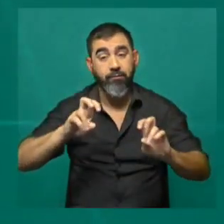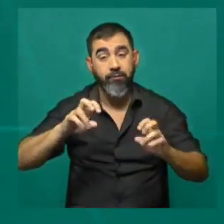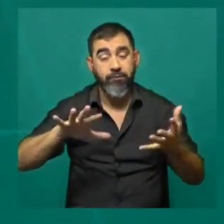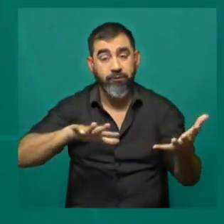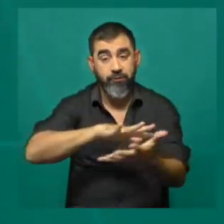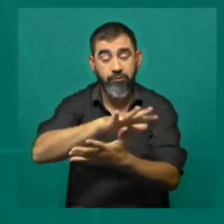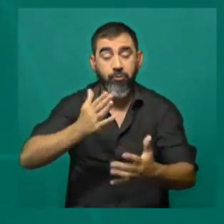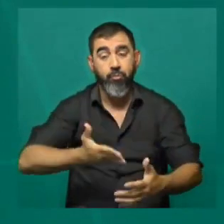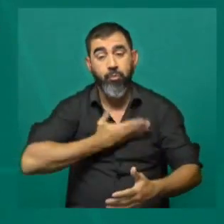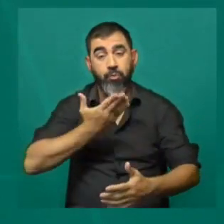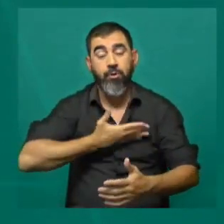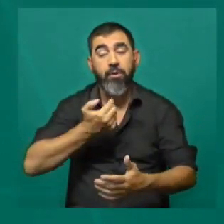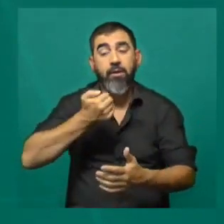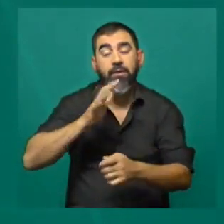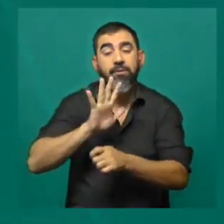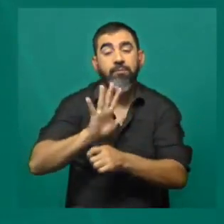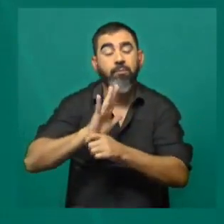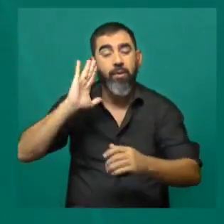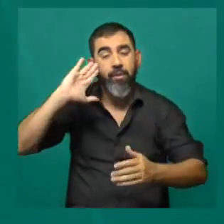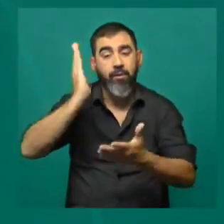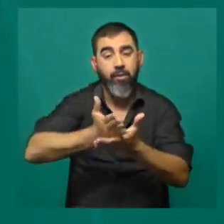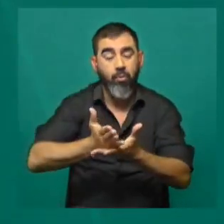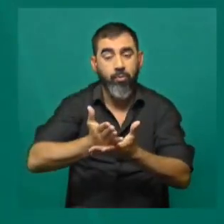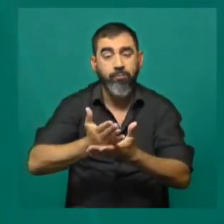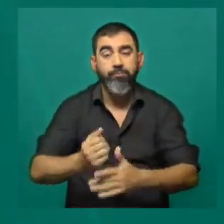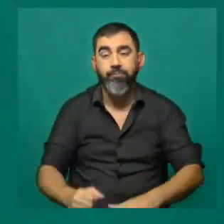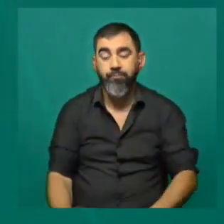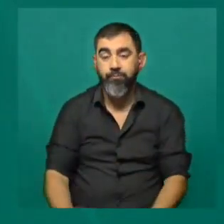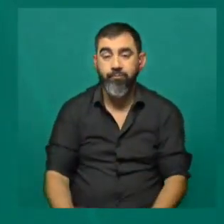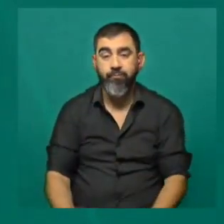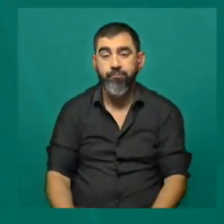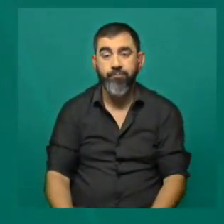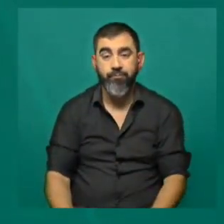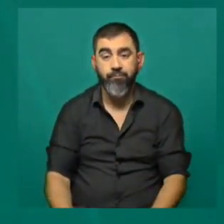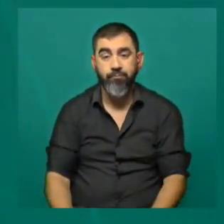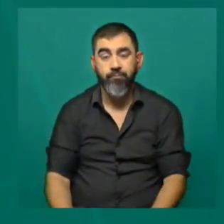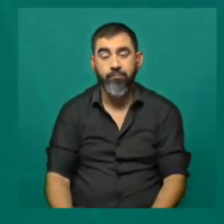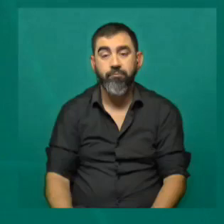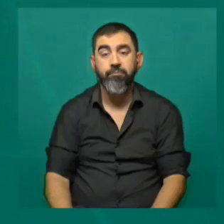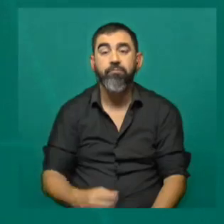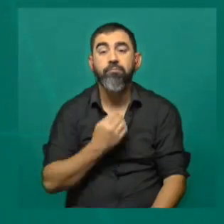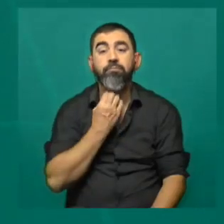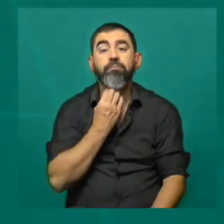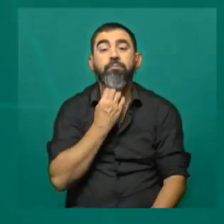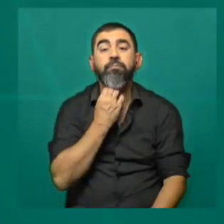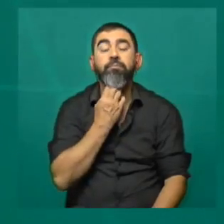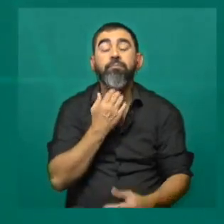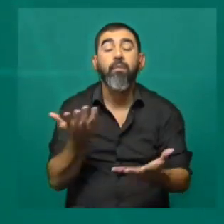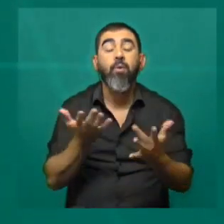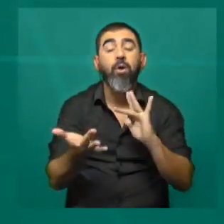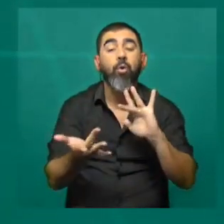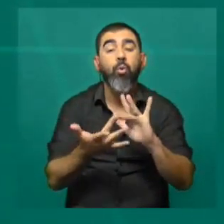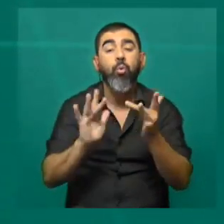protesta este intento de toma de del poder allí momentos de tensión seguir y estamos en comunicación